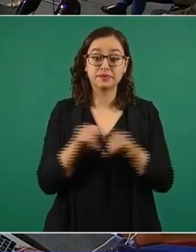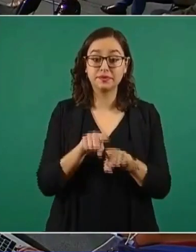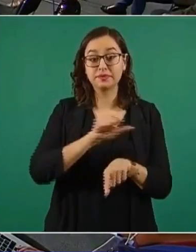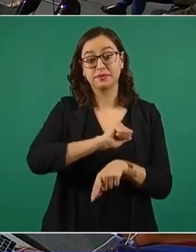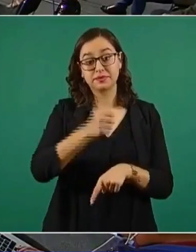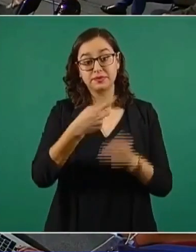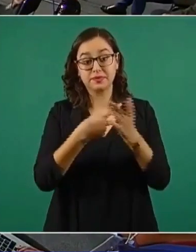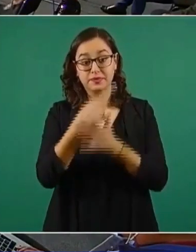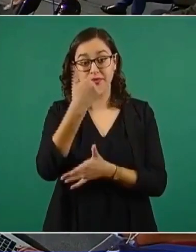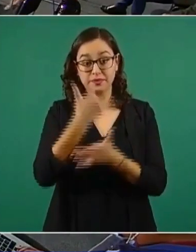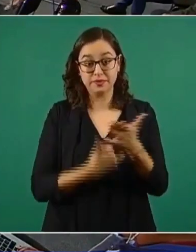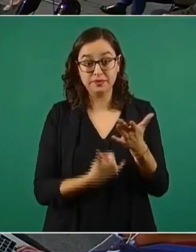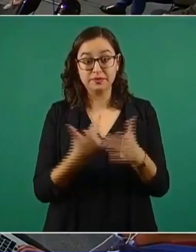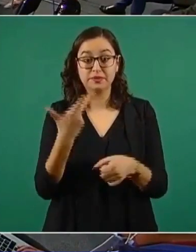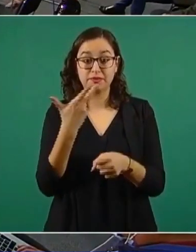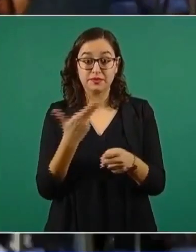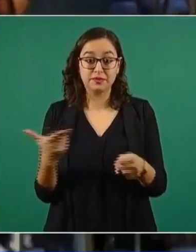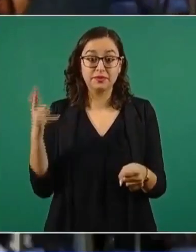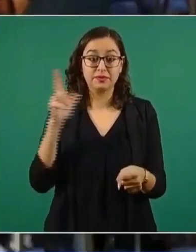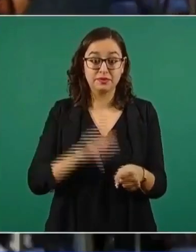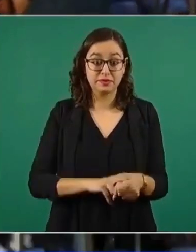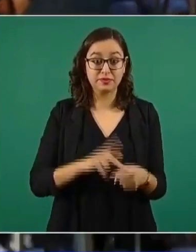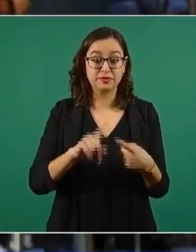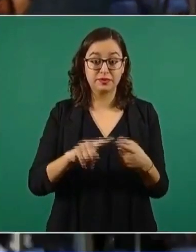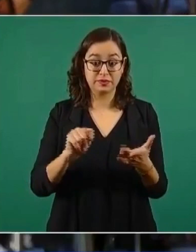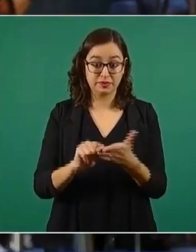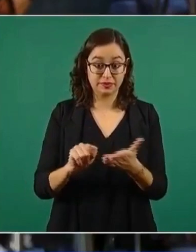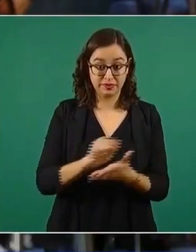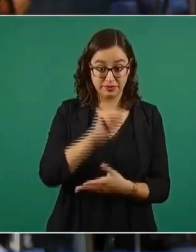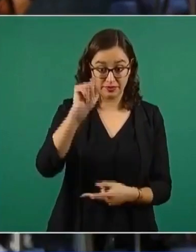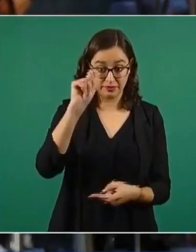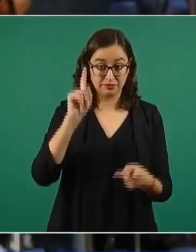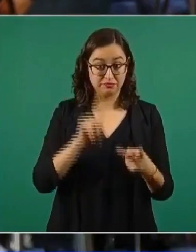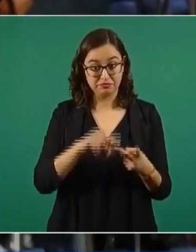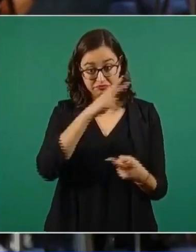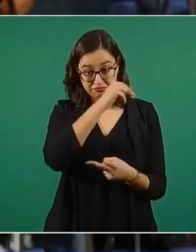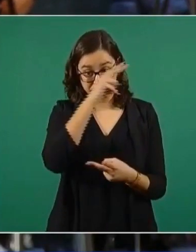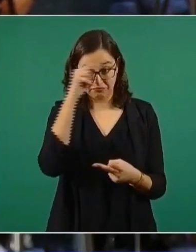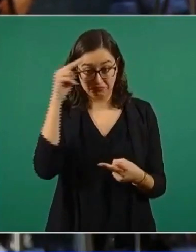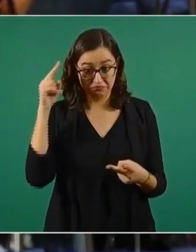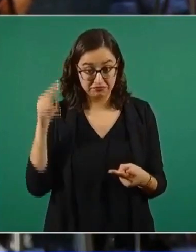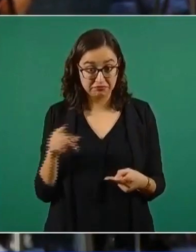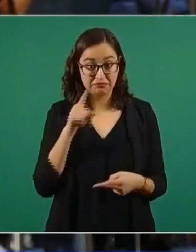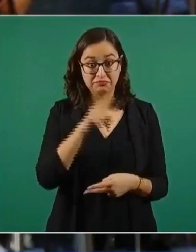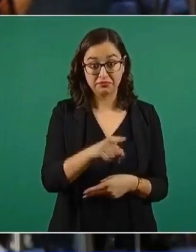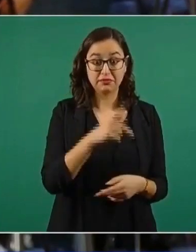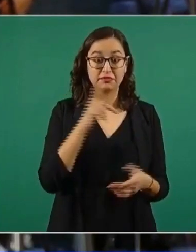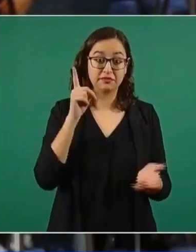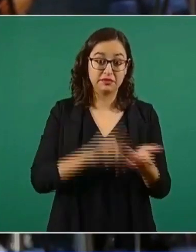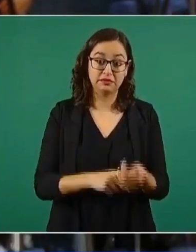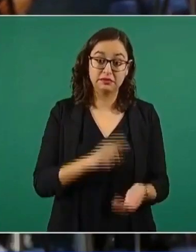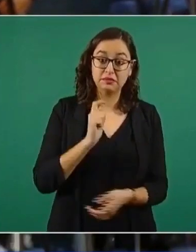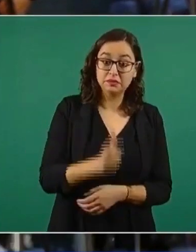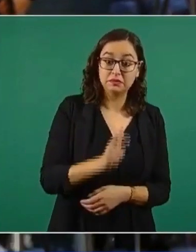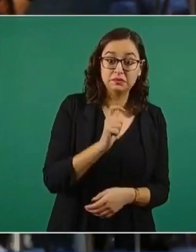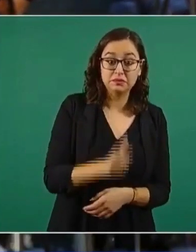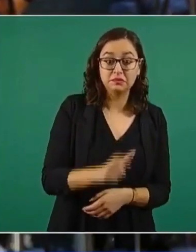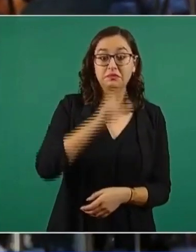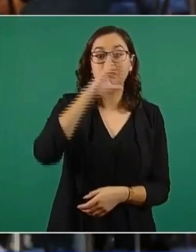importantes como los hospitales de Tláhuac y Nayarit, donde se han dejado de pagar los servicios